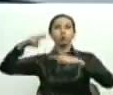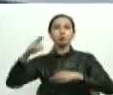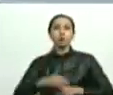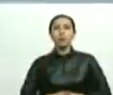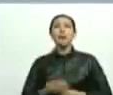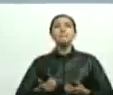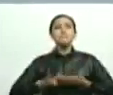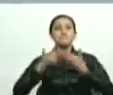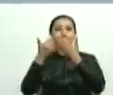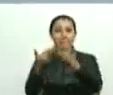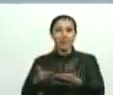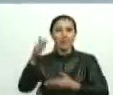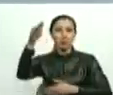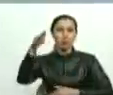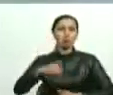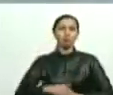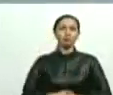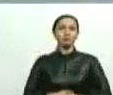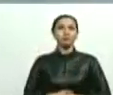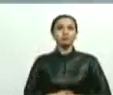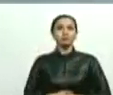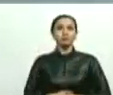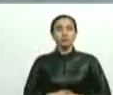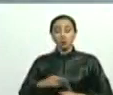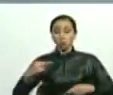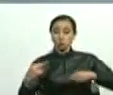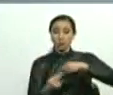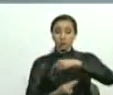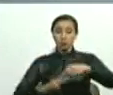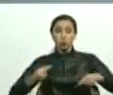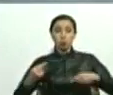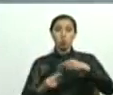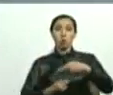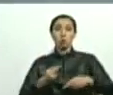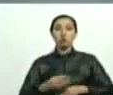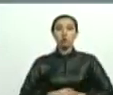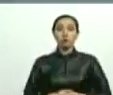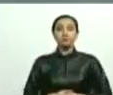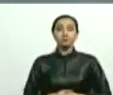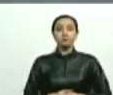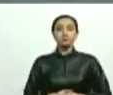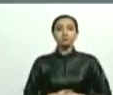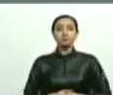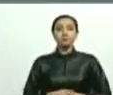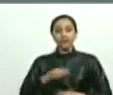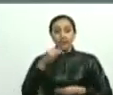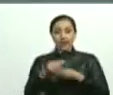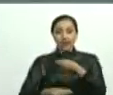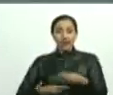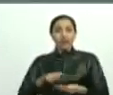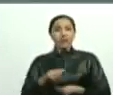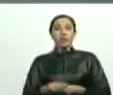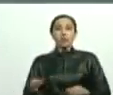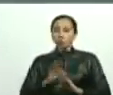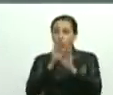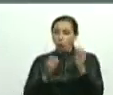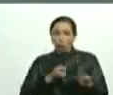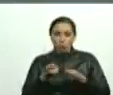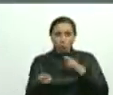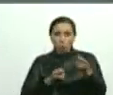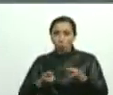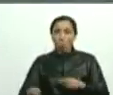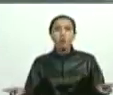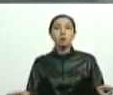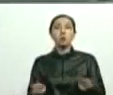pueblo. Esta revolución que ha sido diseñada a imagen y